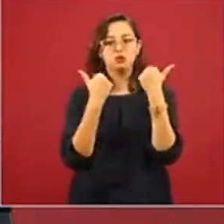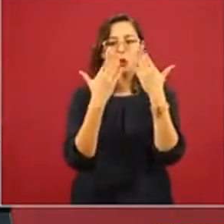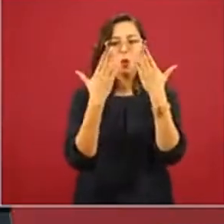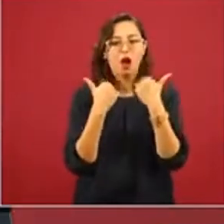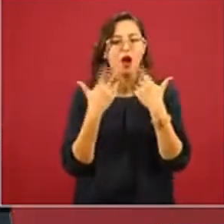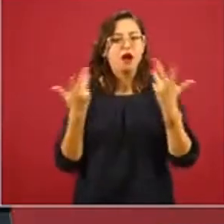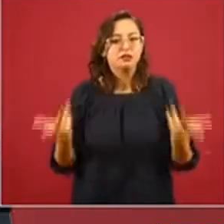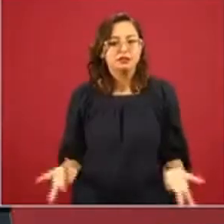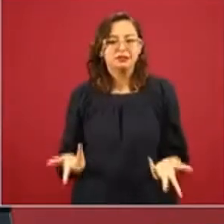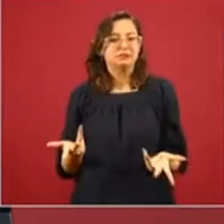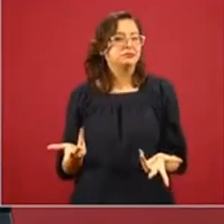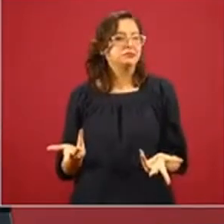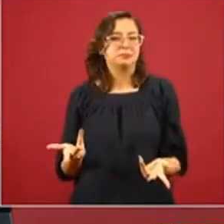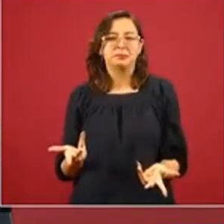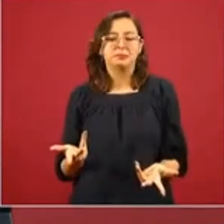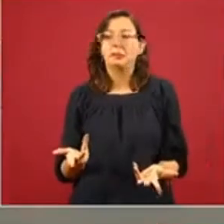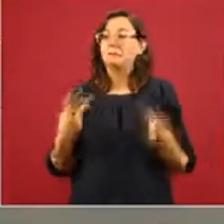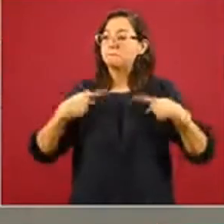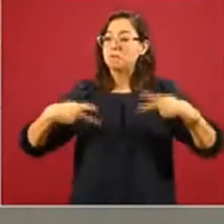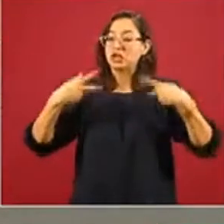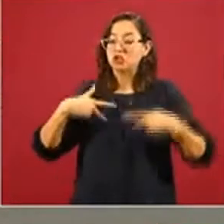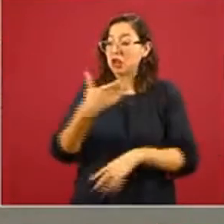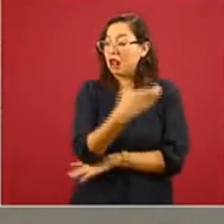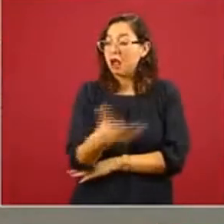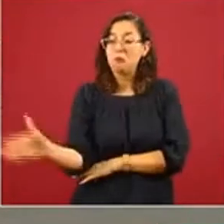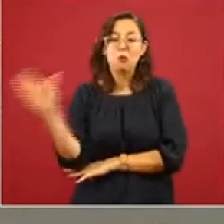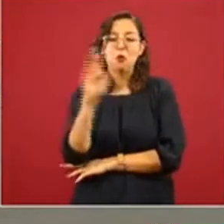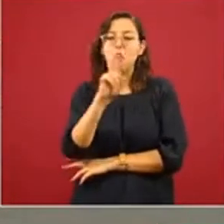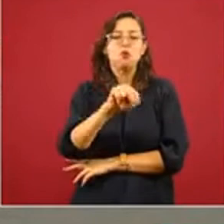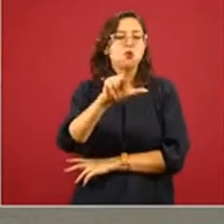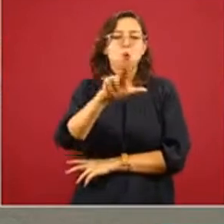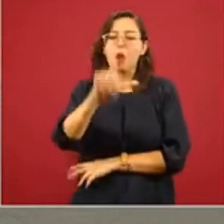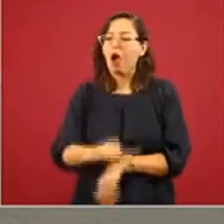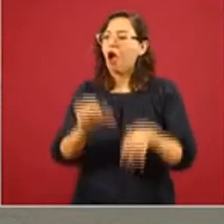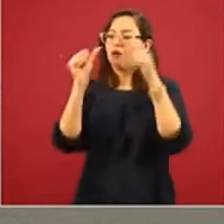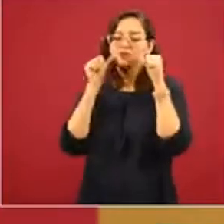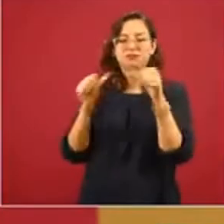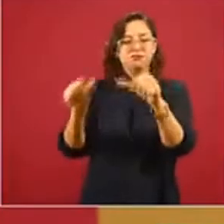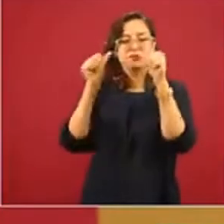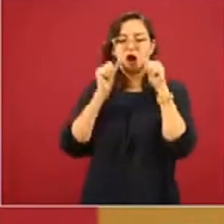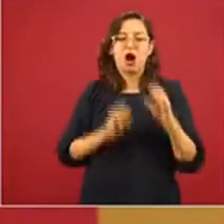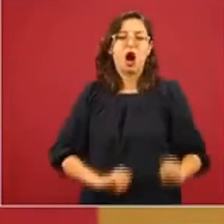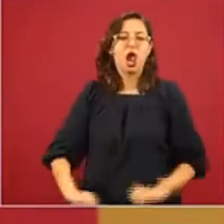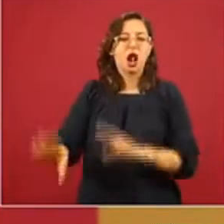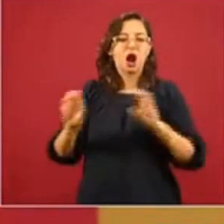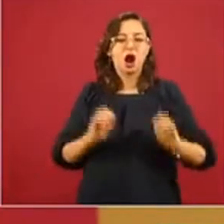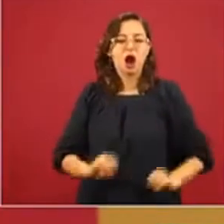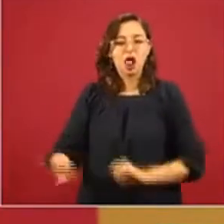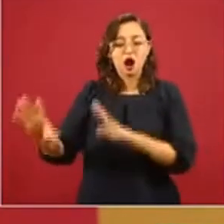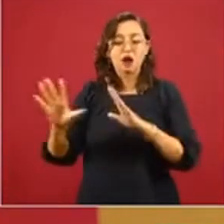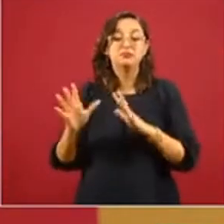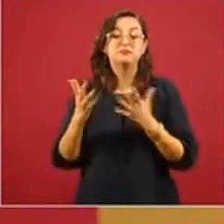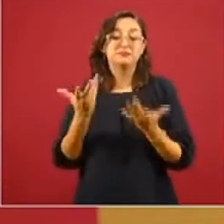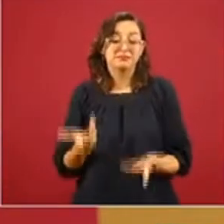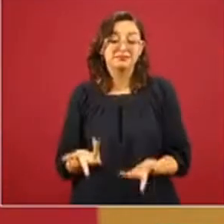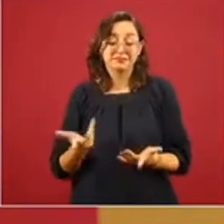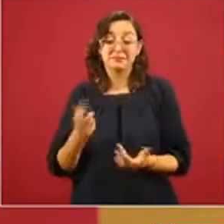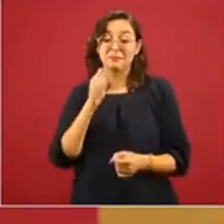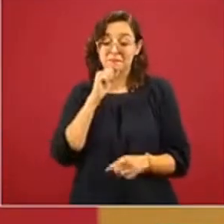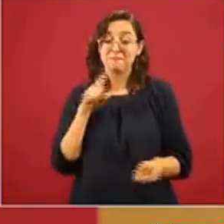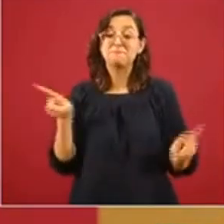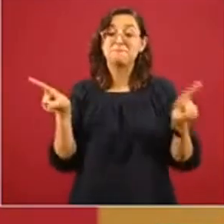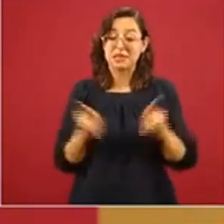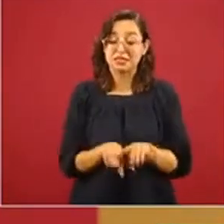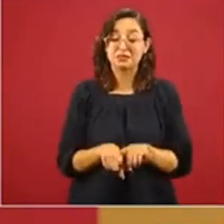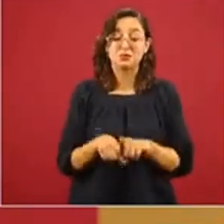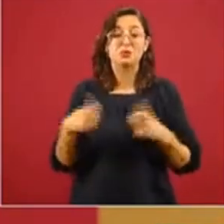necesidad. Enorme abandono de la población rural y suburbana y problemas graves de calidad y